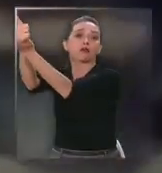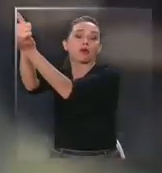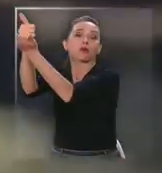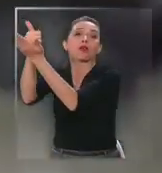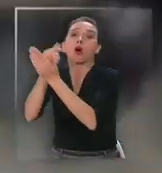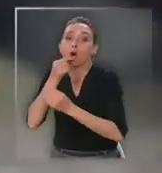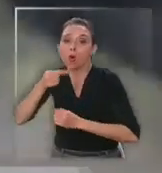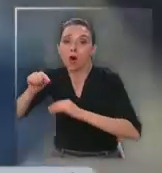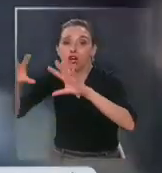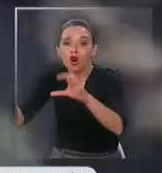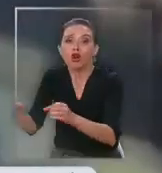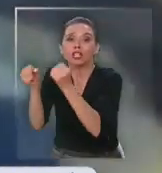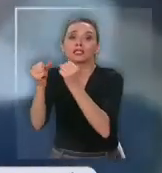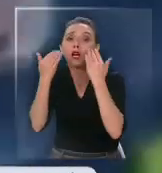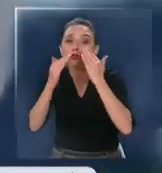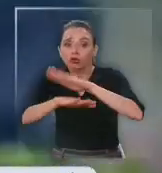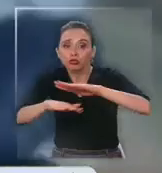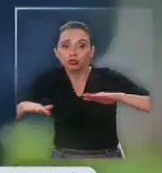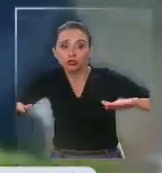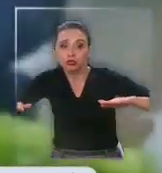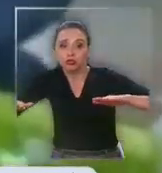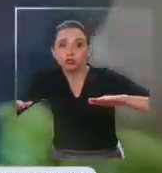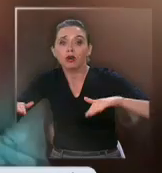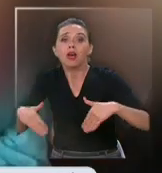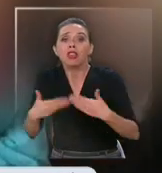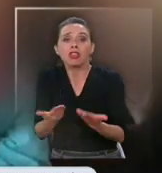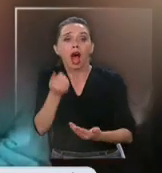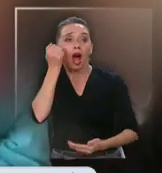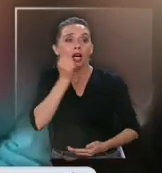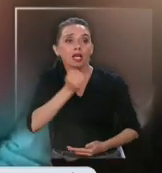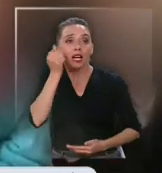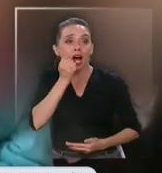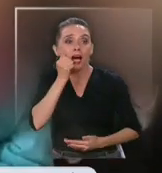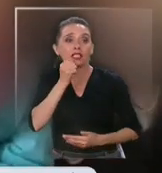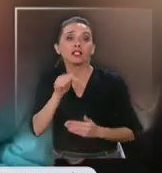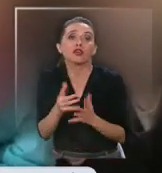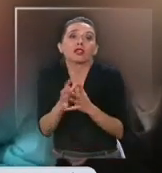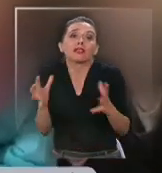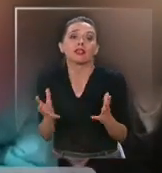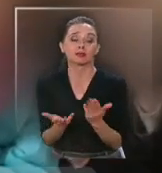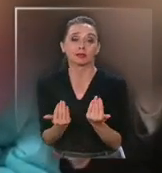rescatar pronto a esos pequeños y darles el cariño que tanto necesitan.